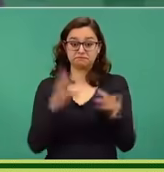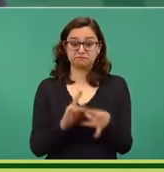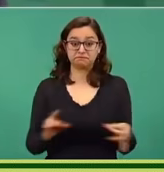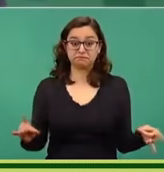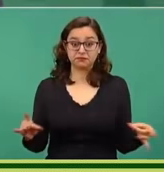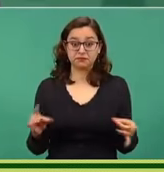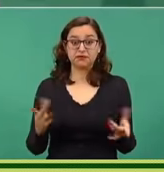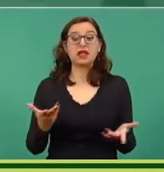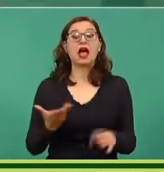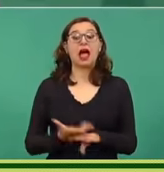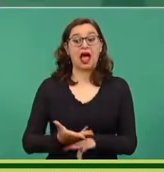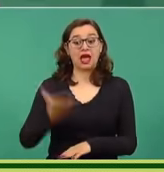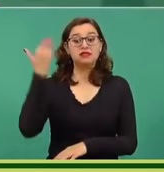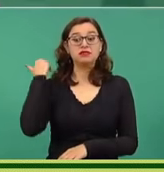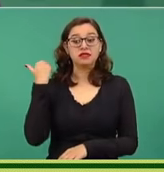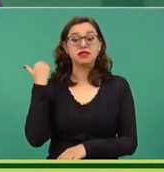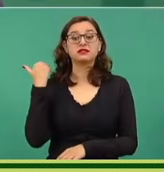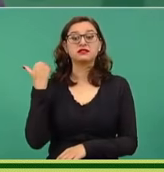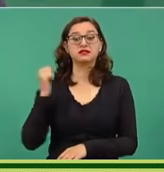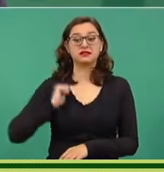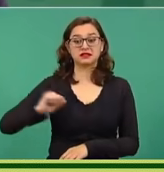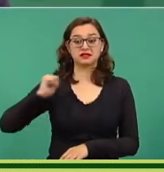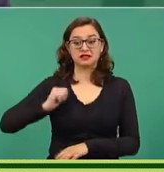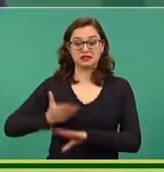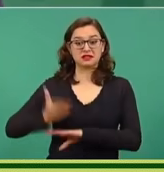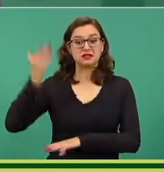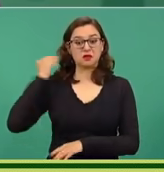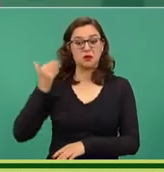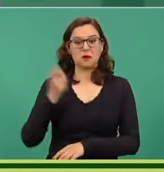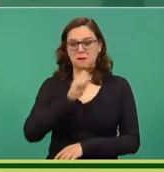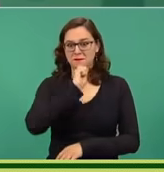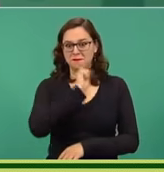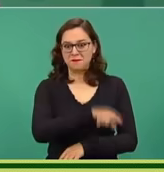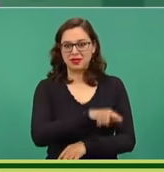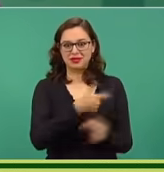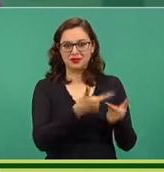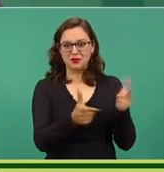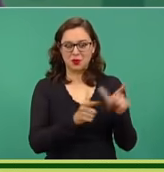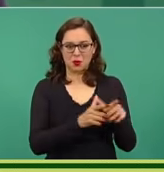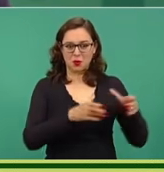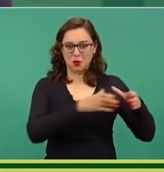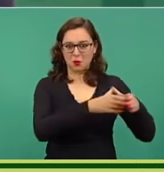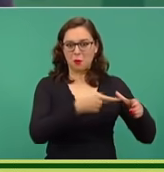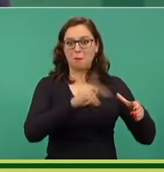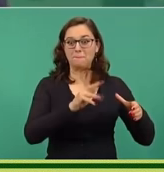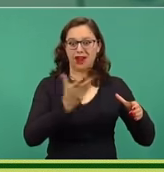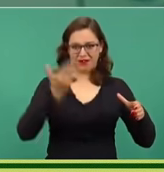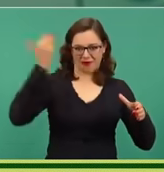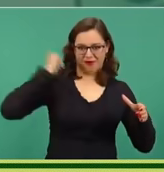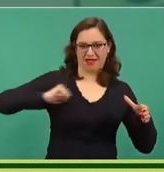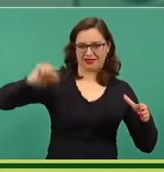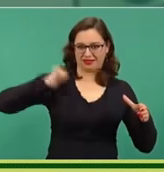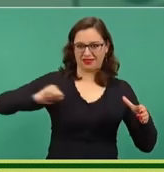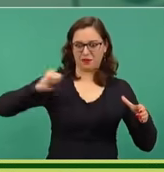para reconocer los insultos de la oligarquía